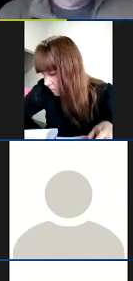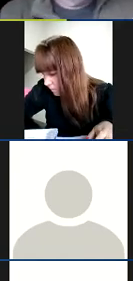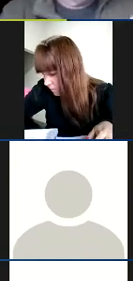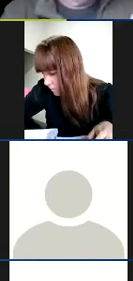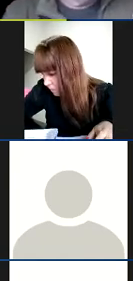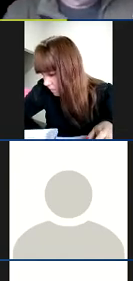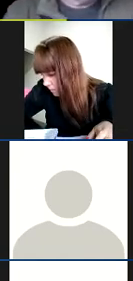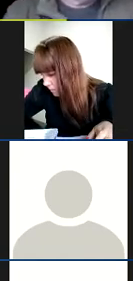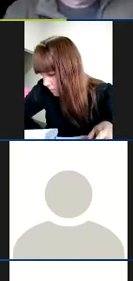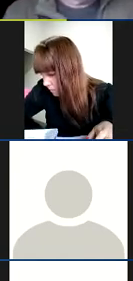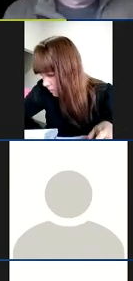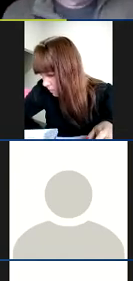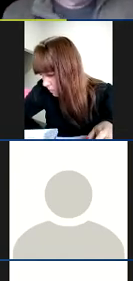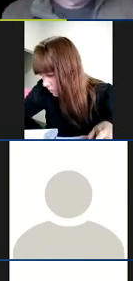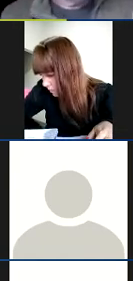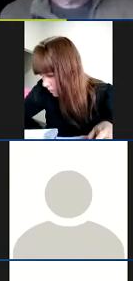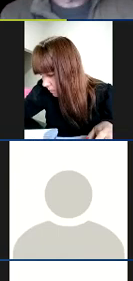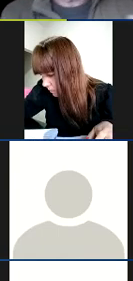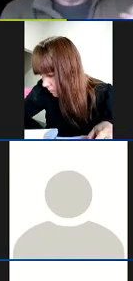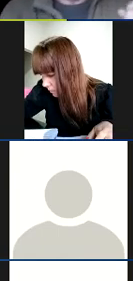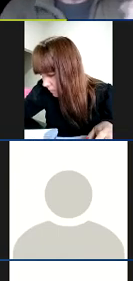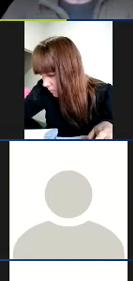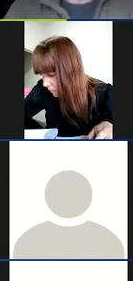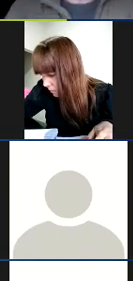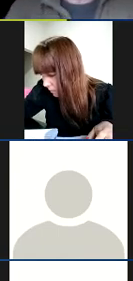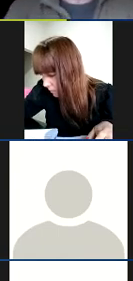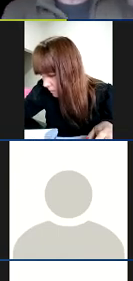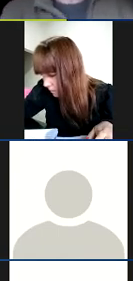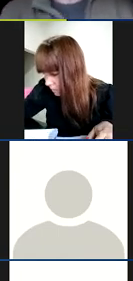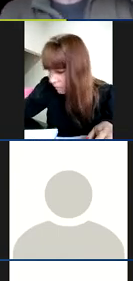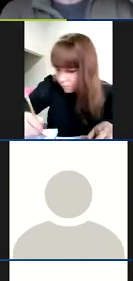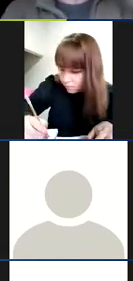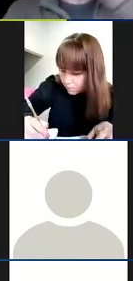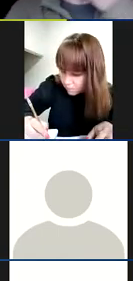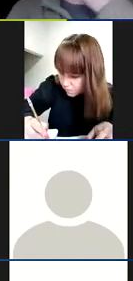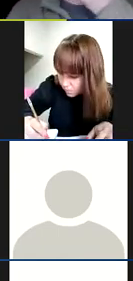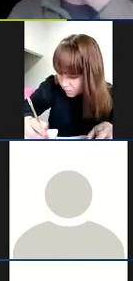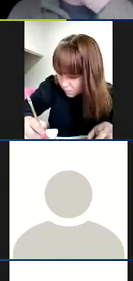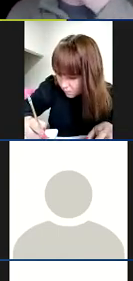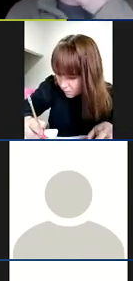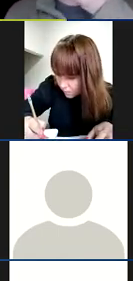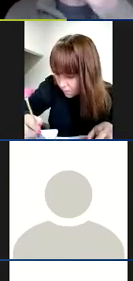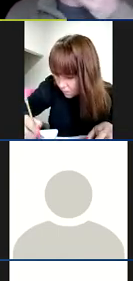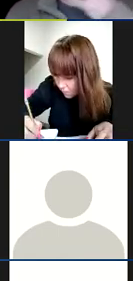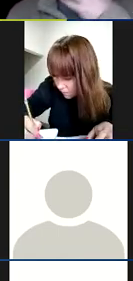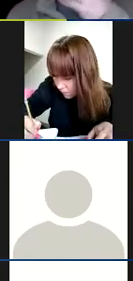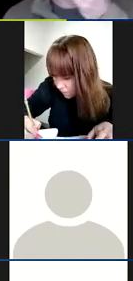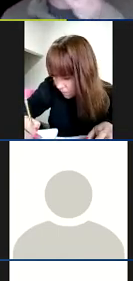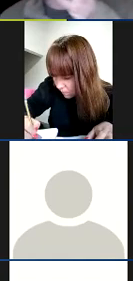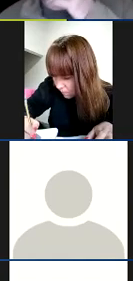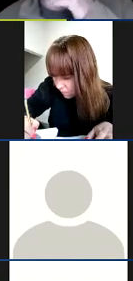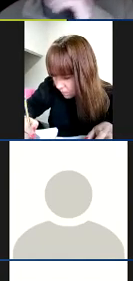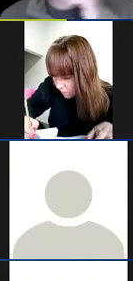terceros, y tiene que estar delimitado. La Inspección General de Justicia, de acuerdo al criterio de